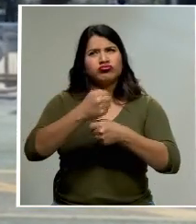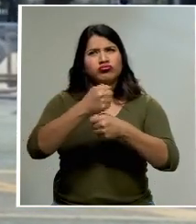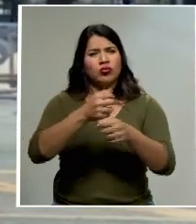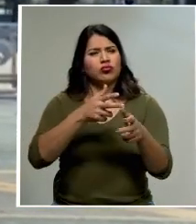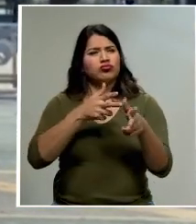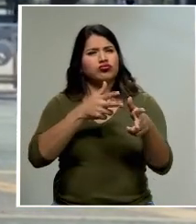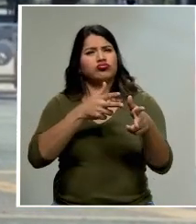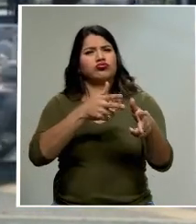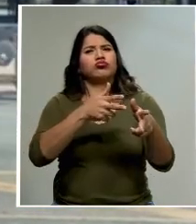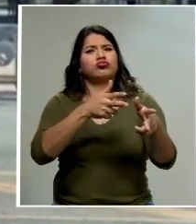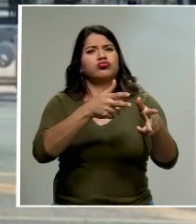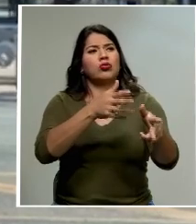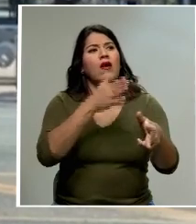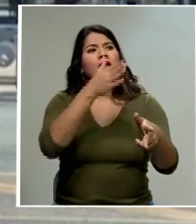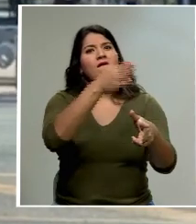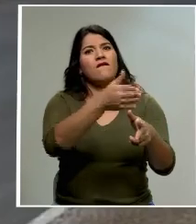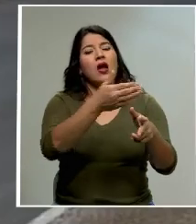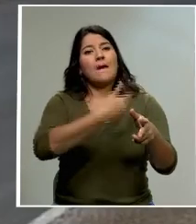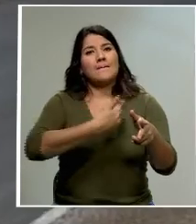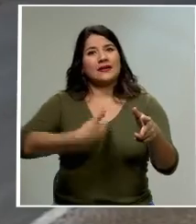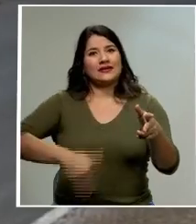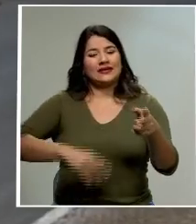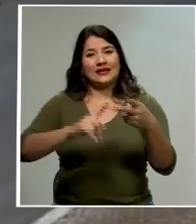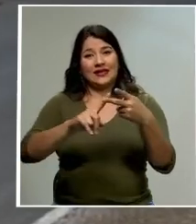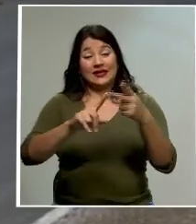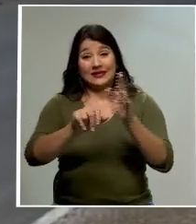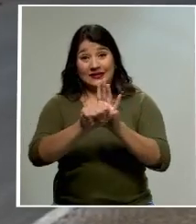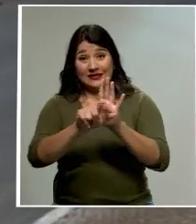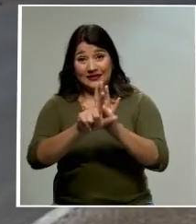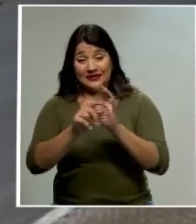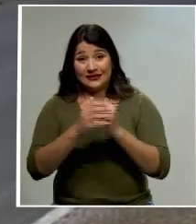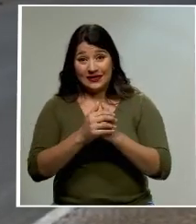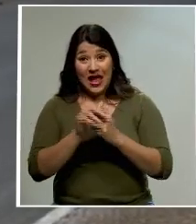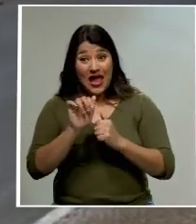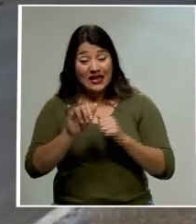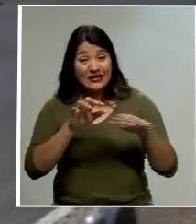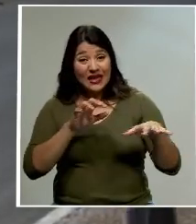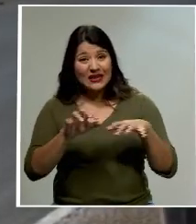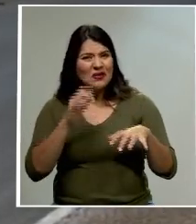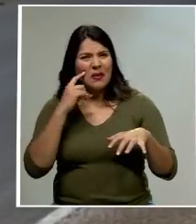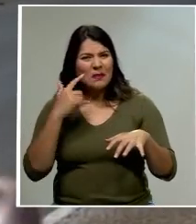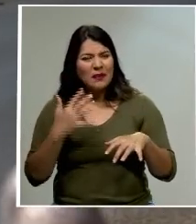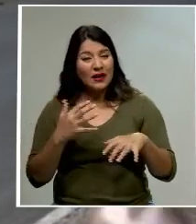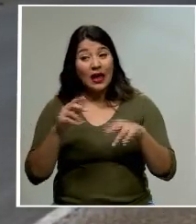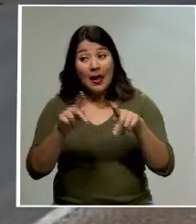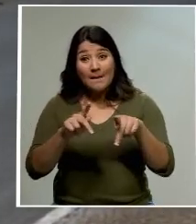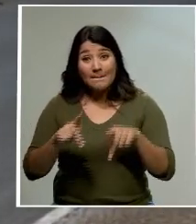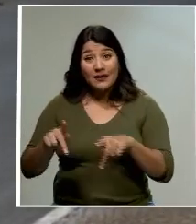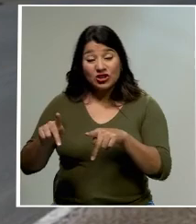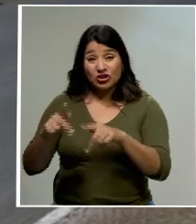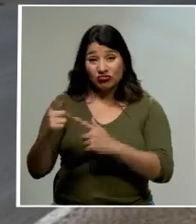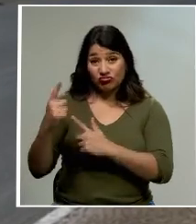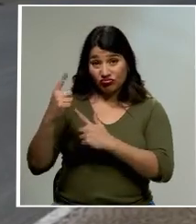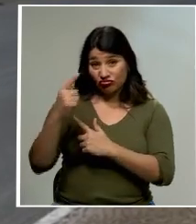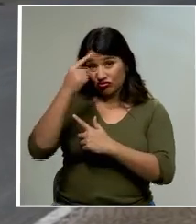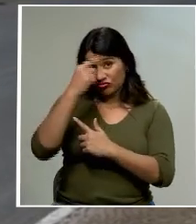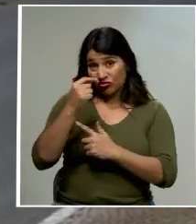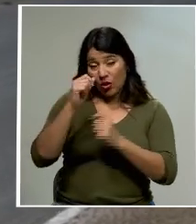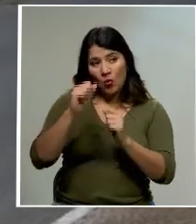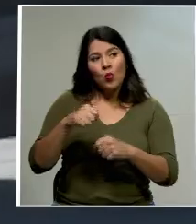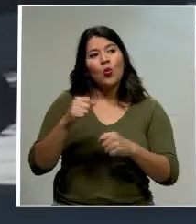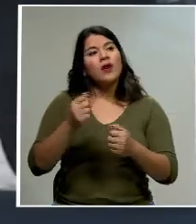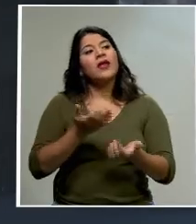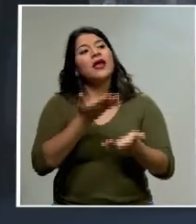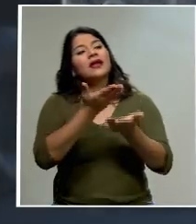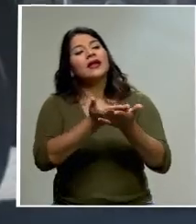la presidencia y el Congreso. Formalmente, el acto fue organizado para que integrantes de las Fuerzas Armadas entregaran al mandatario